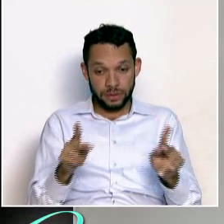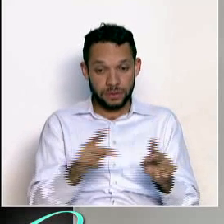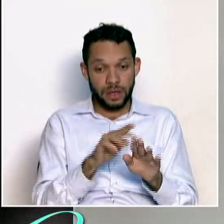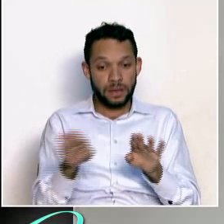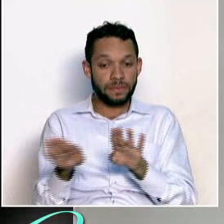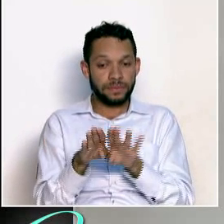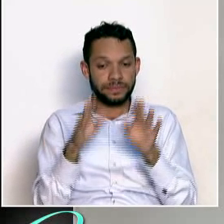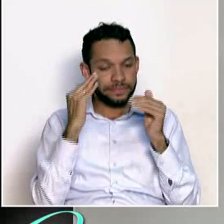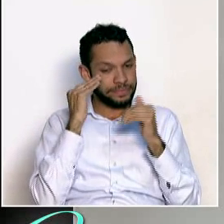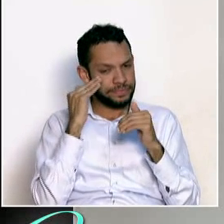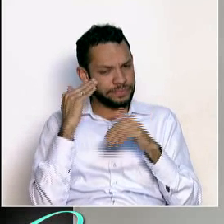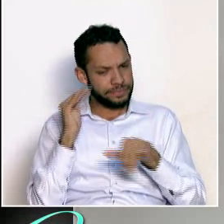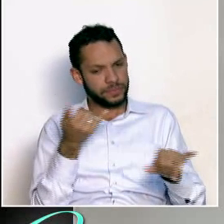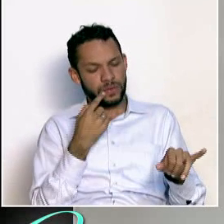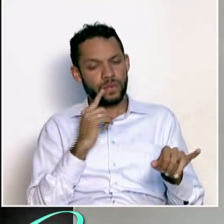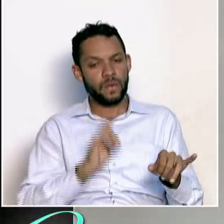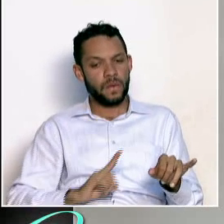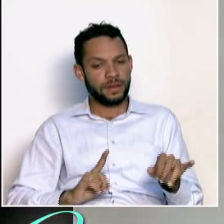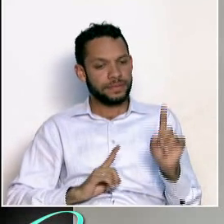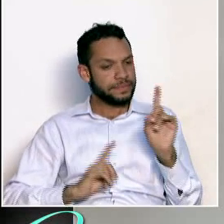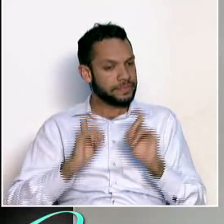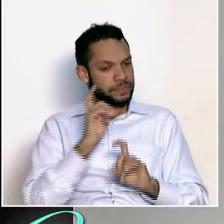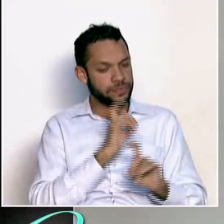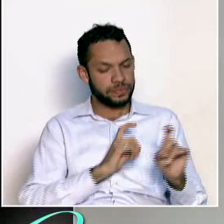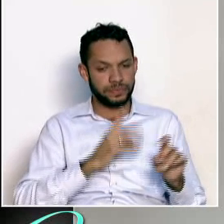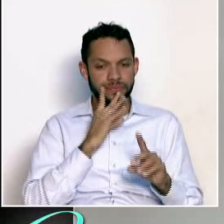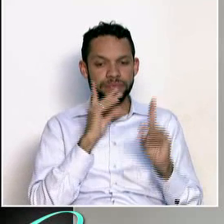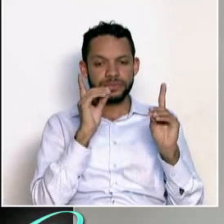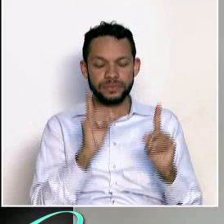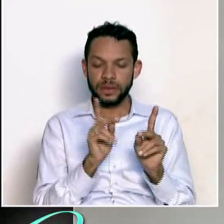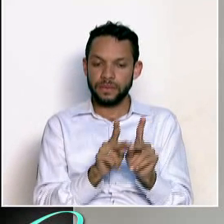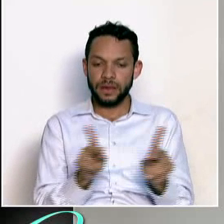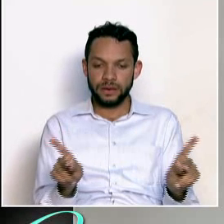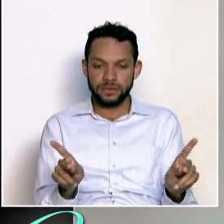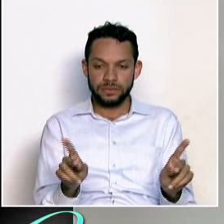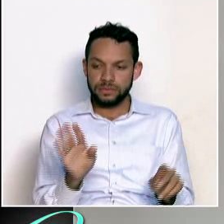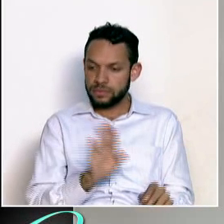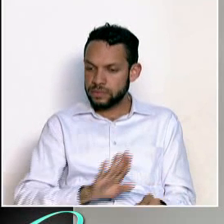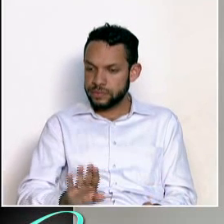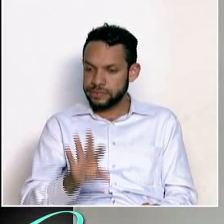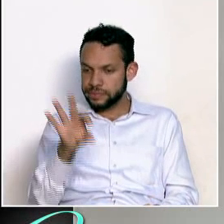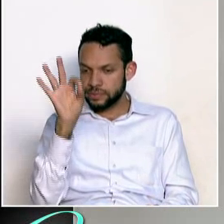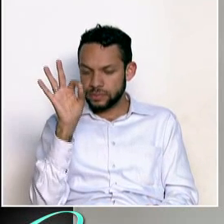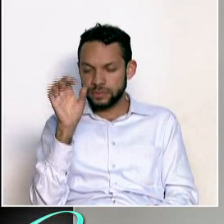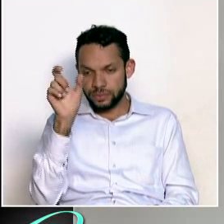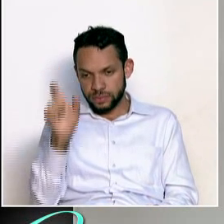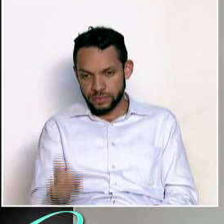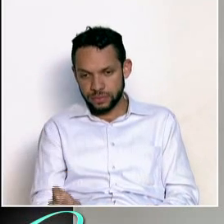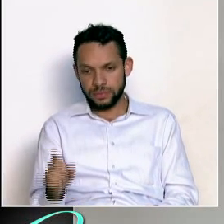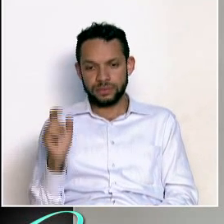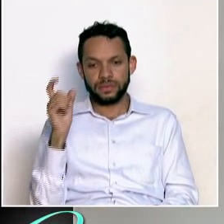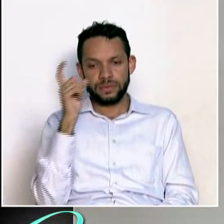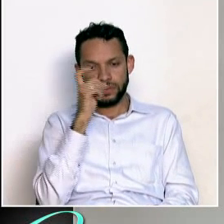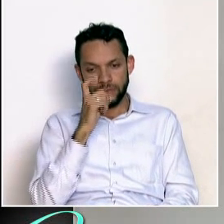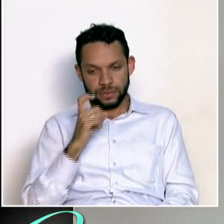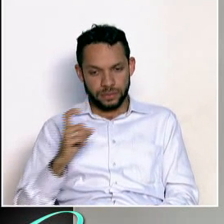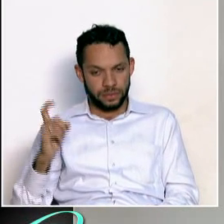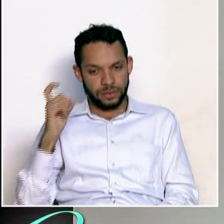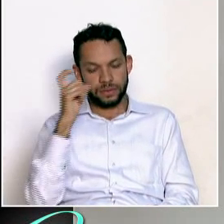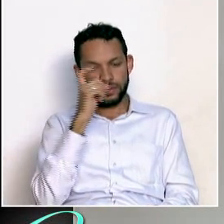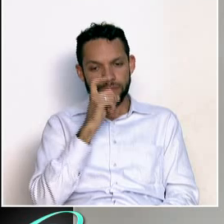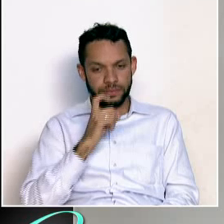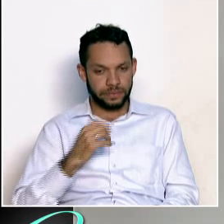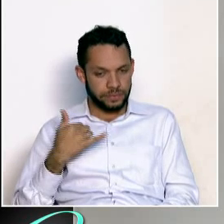es cierto. No es que no sea hipnotizable, sino que la misma persona, la hipnosis es como una especie de autohipnosis.